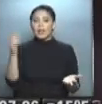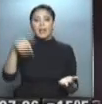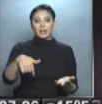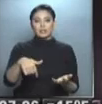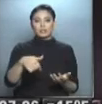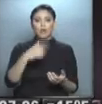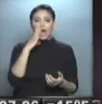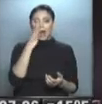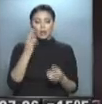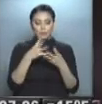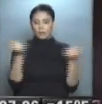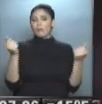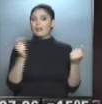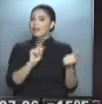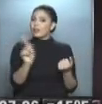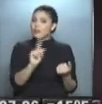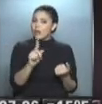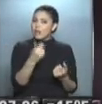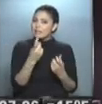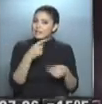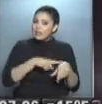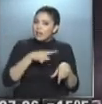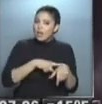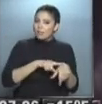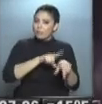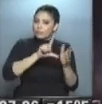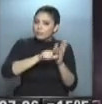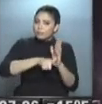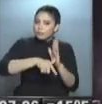una tarea rápida, que no es una tarea que